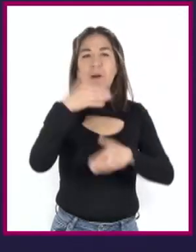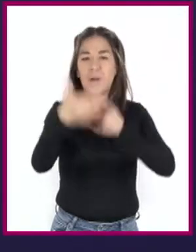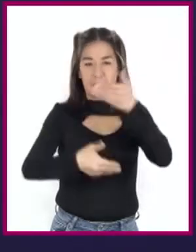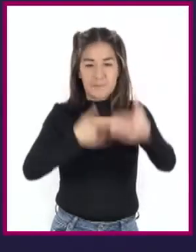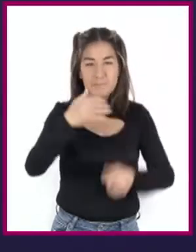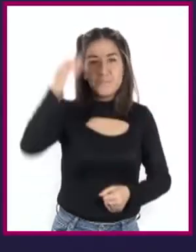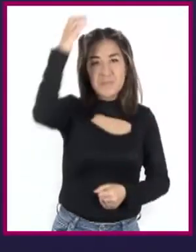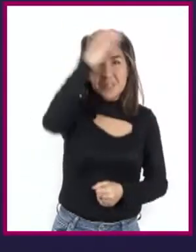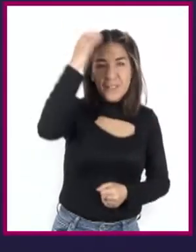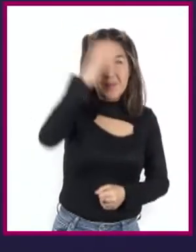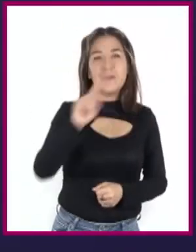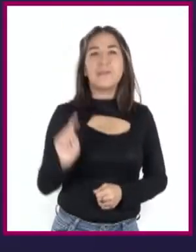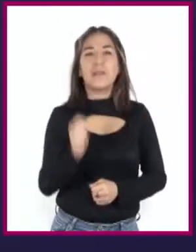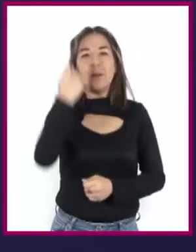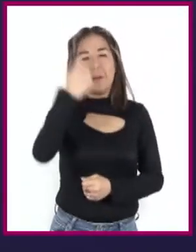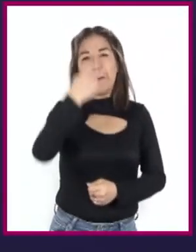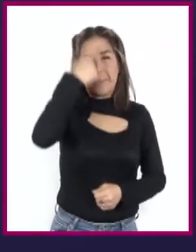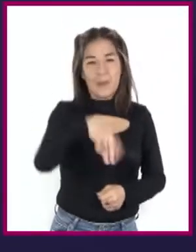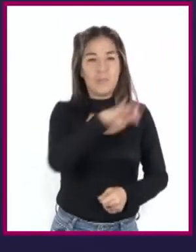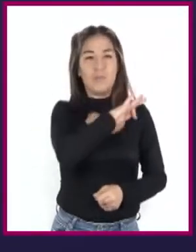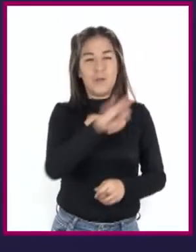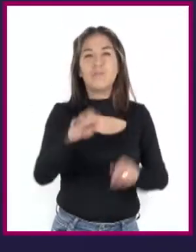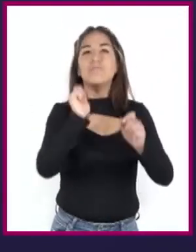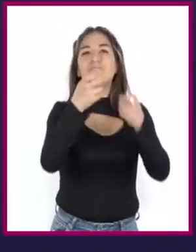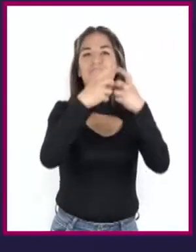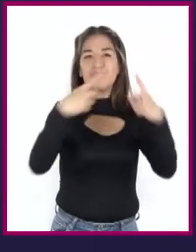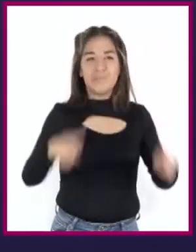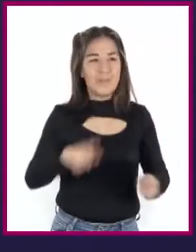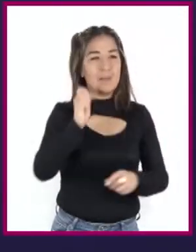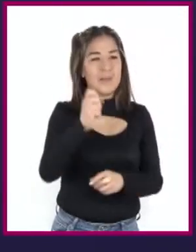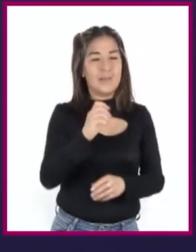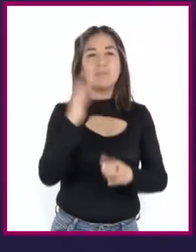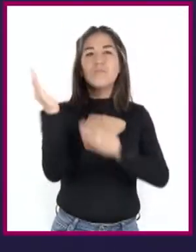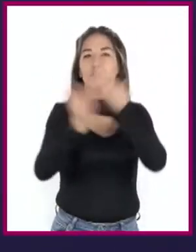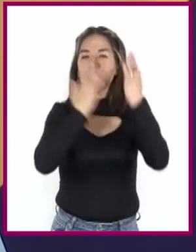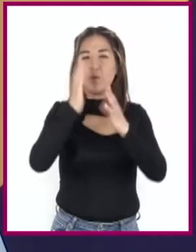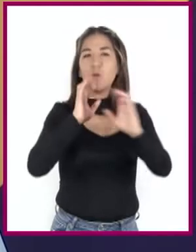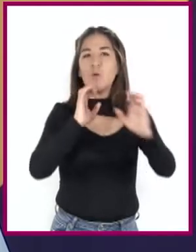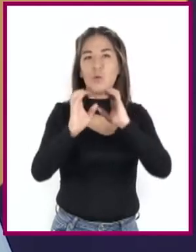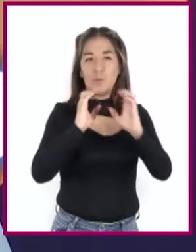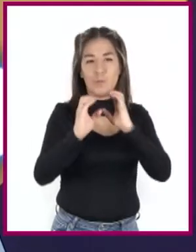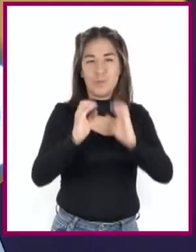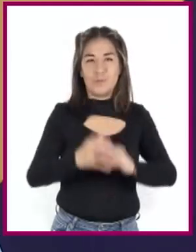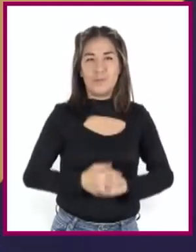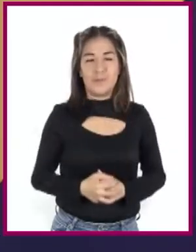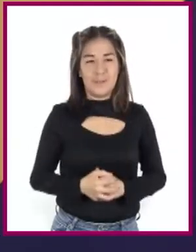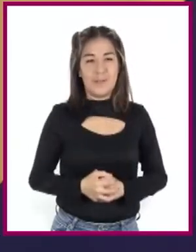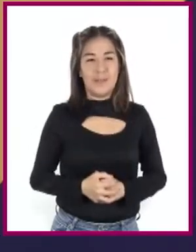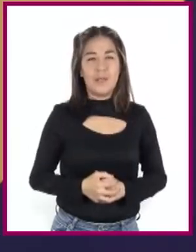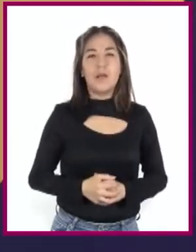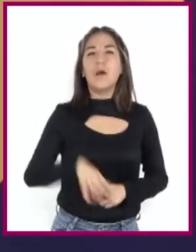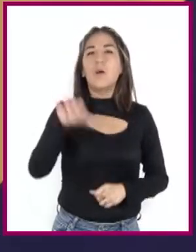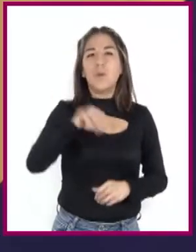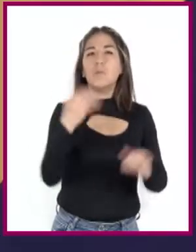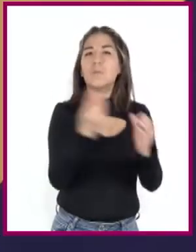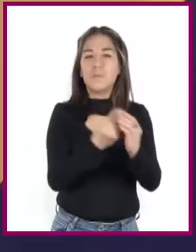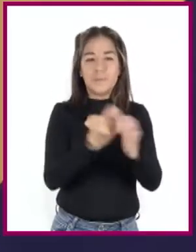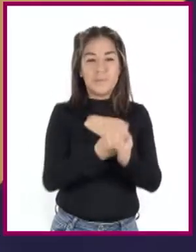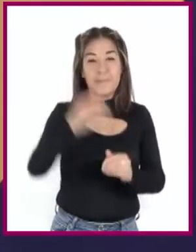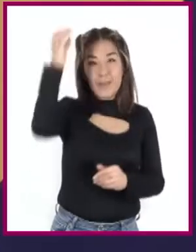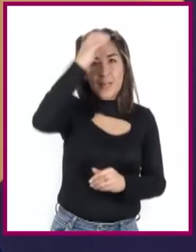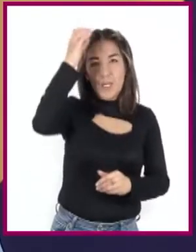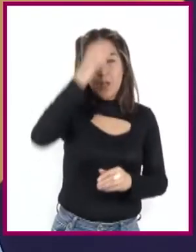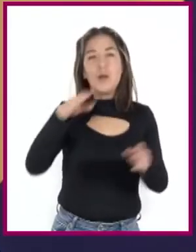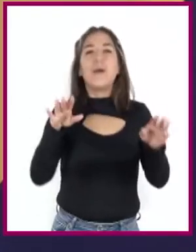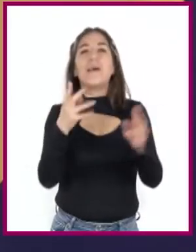y tecnología han permitido el desarrollo de las telecomunicaciones. Esta sesión se titula La ciencia